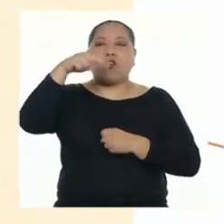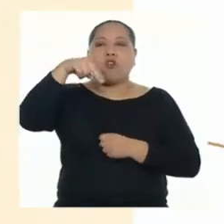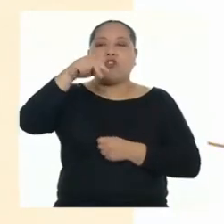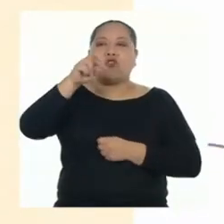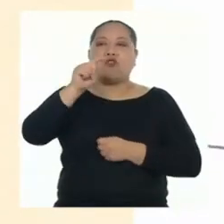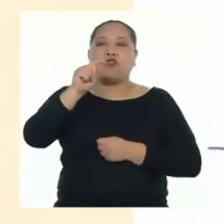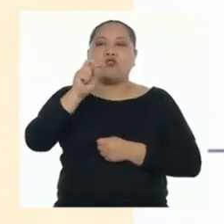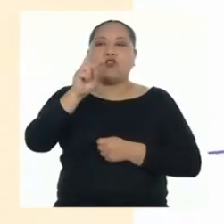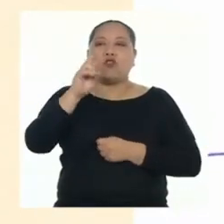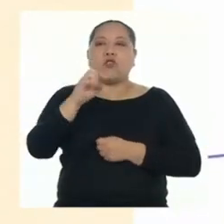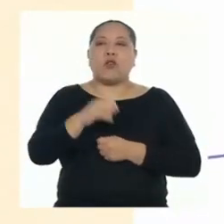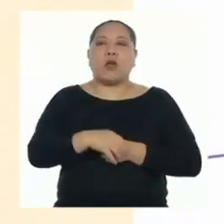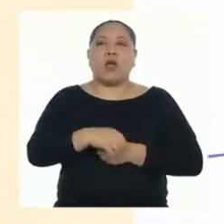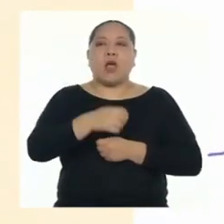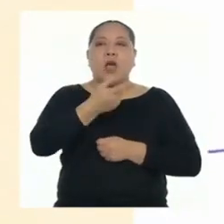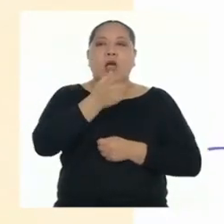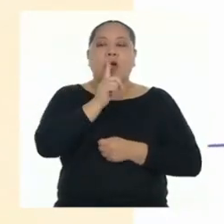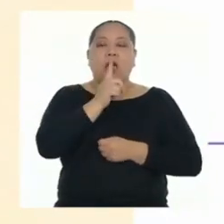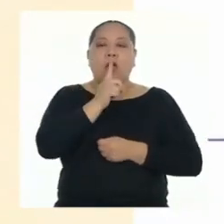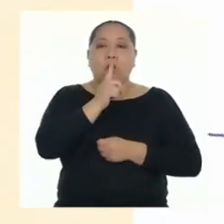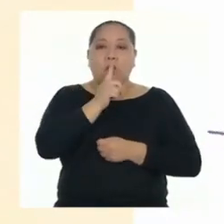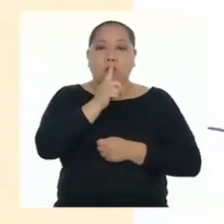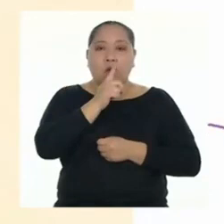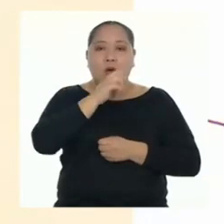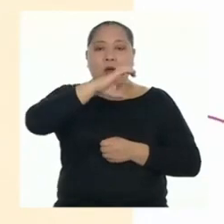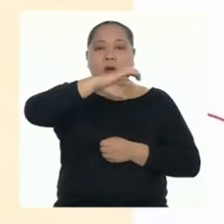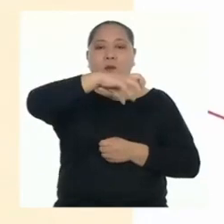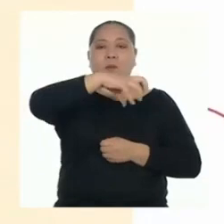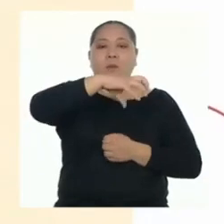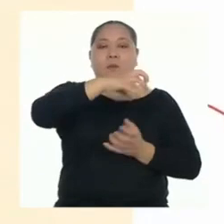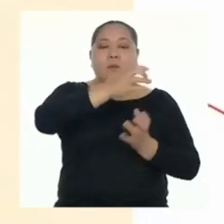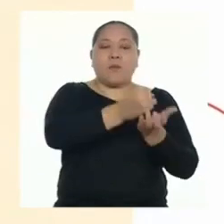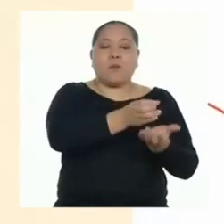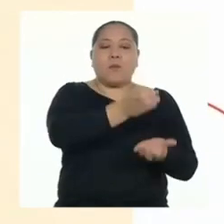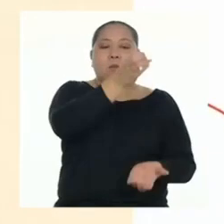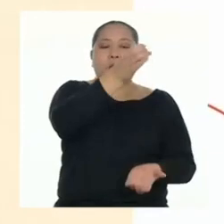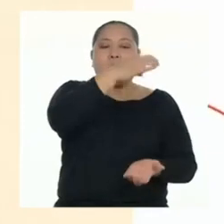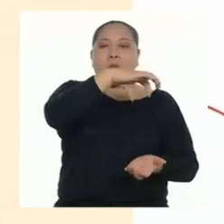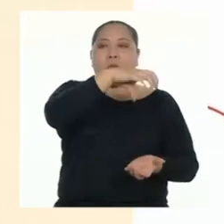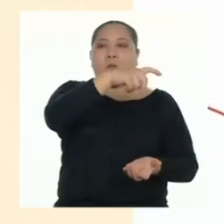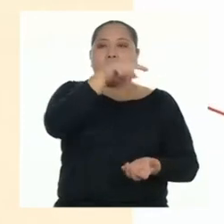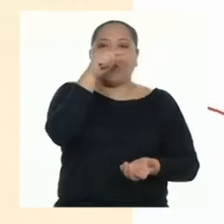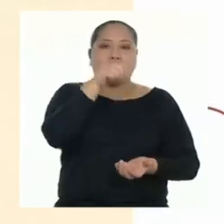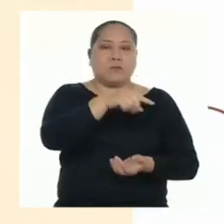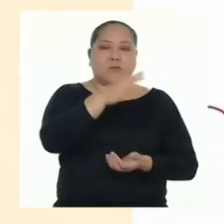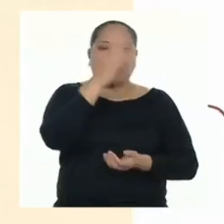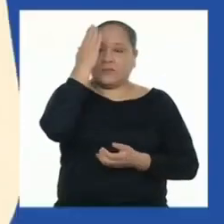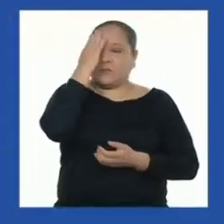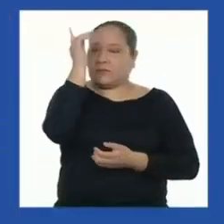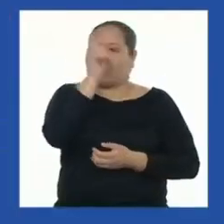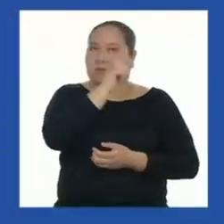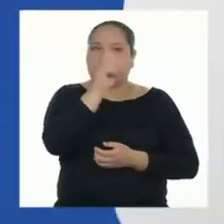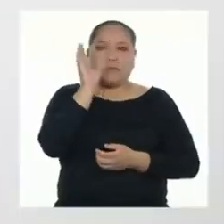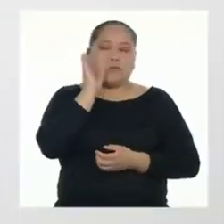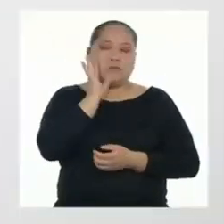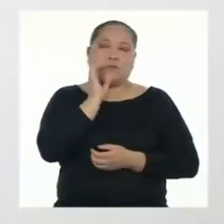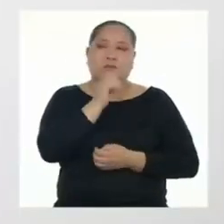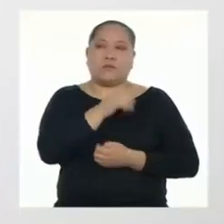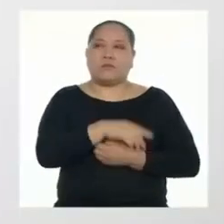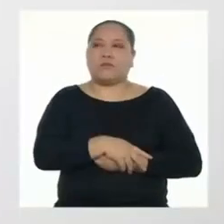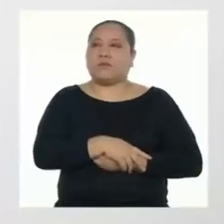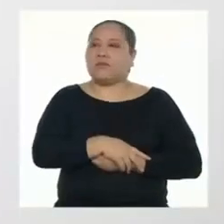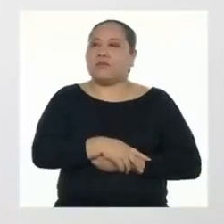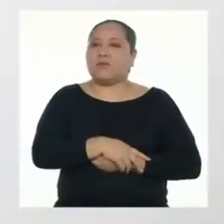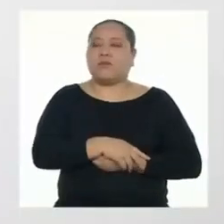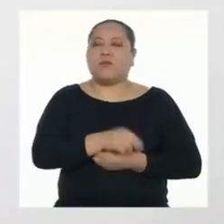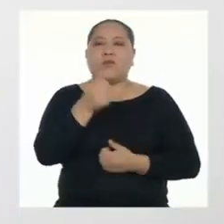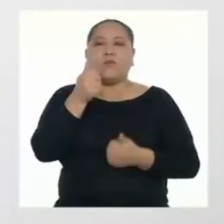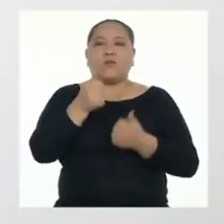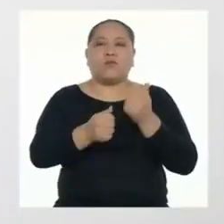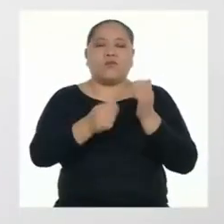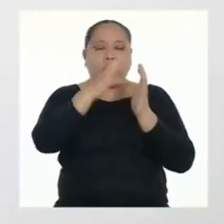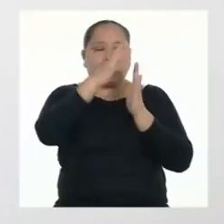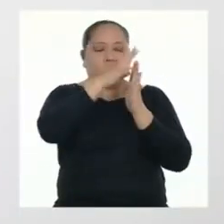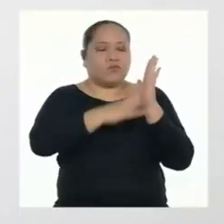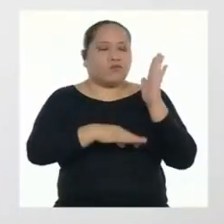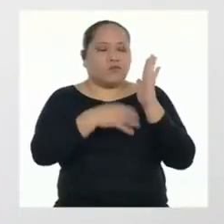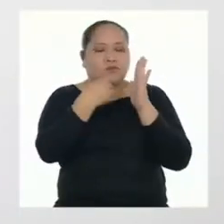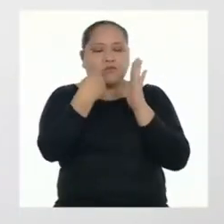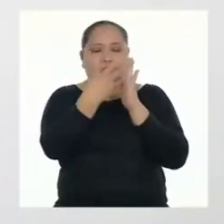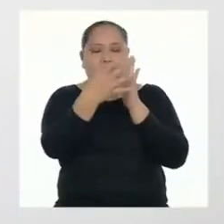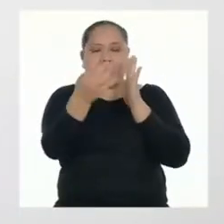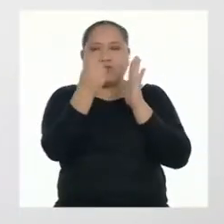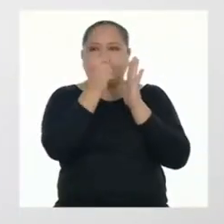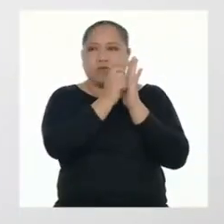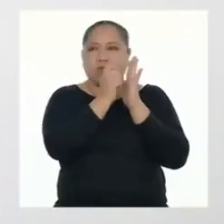mineral embotellada, puesto que es un agua que sabemos que no está contaminada. ¿En qué tipo de tabla registrarán